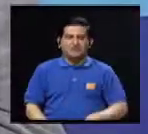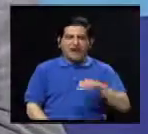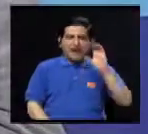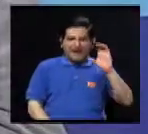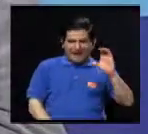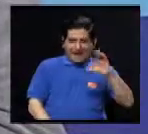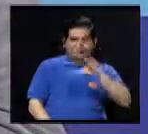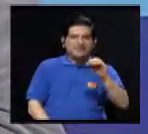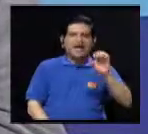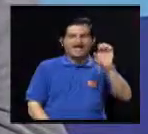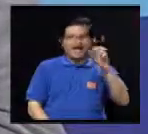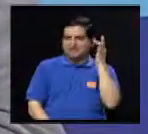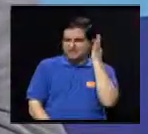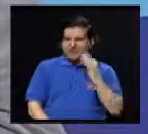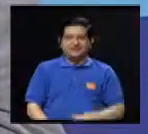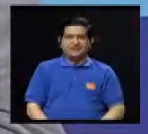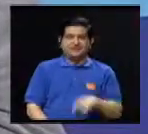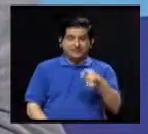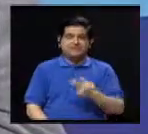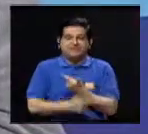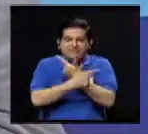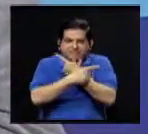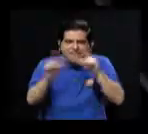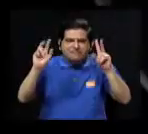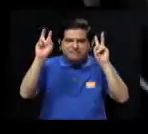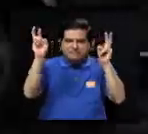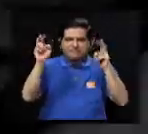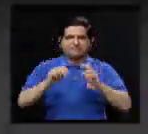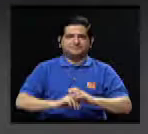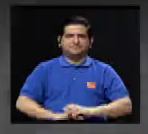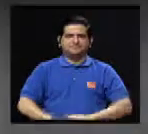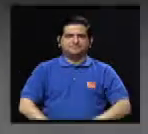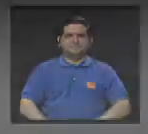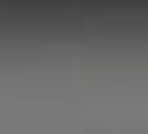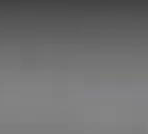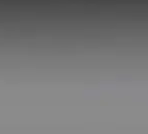Claudia y Doña Esperanza, en Salir a volar.